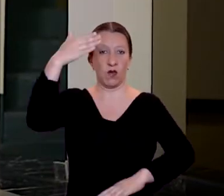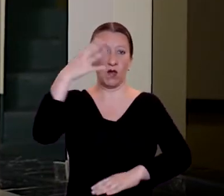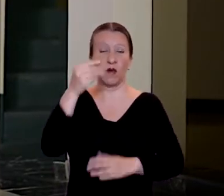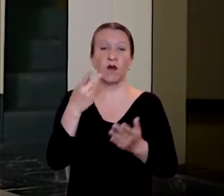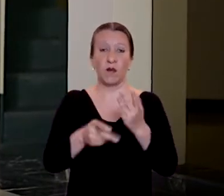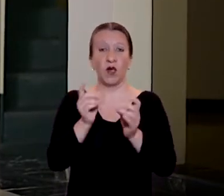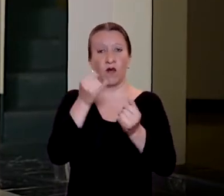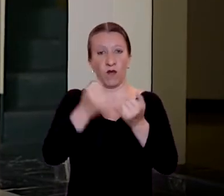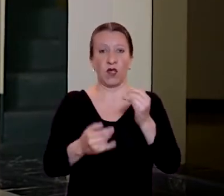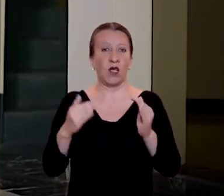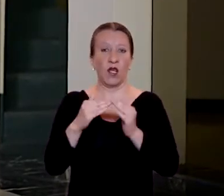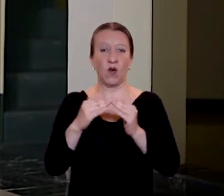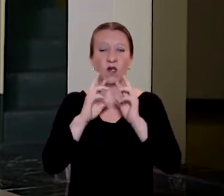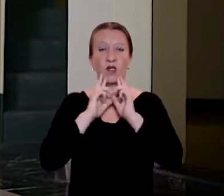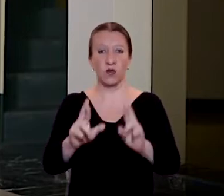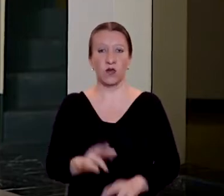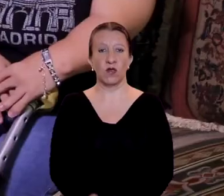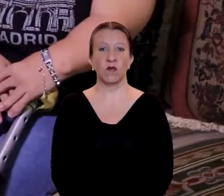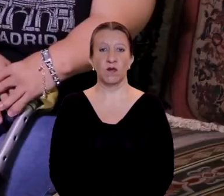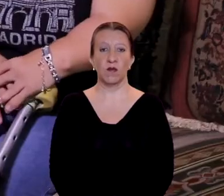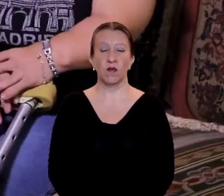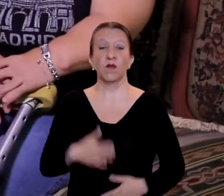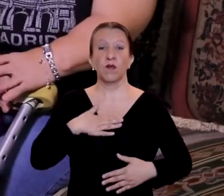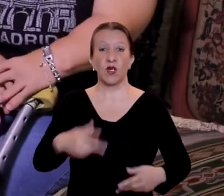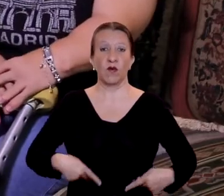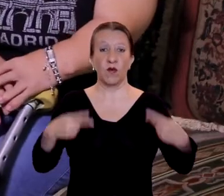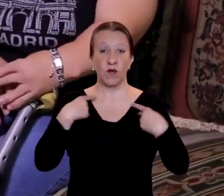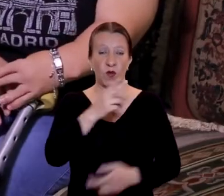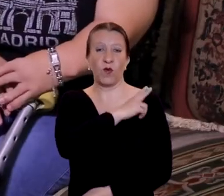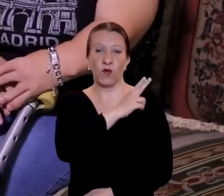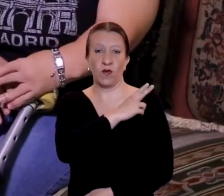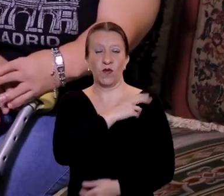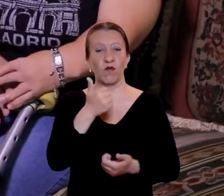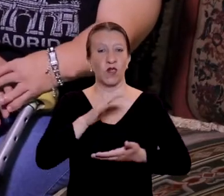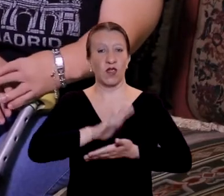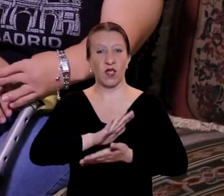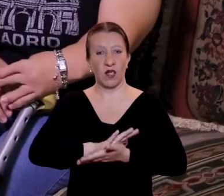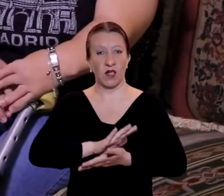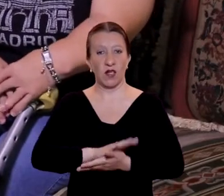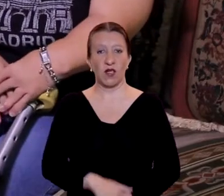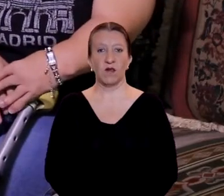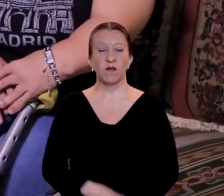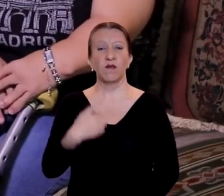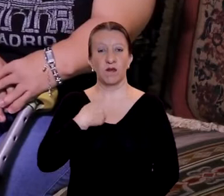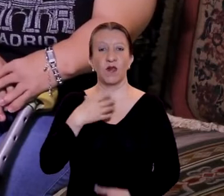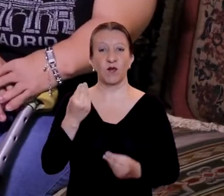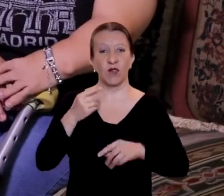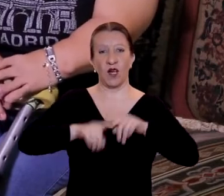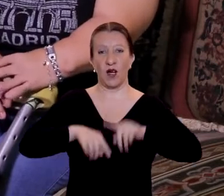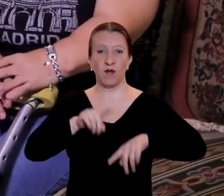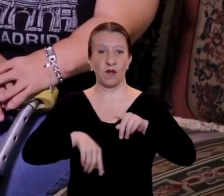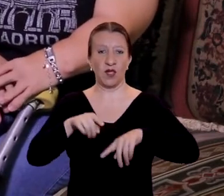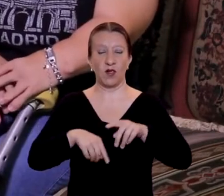pero que a la final el resultado es el mismo. Mi vida universitaria fue bastante tranquila. La verdad es que soy bastante